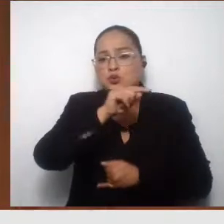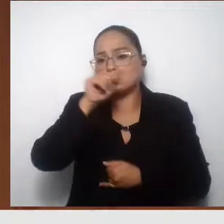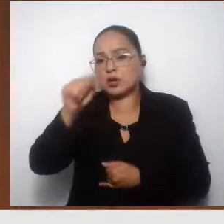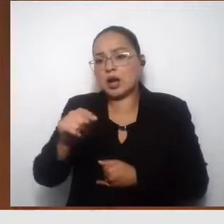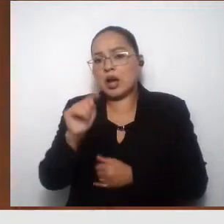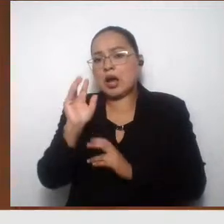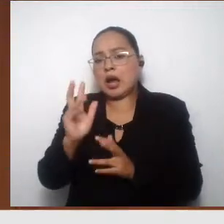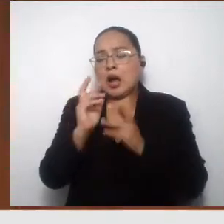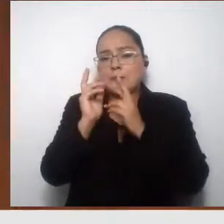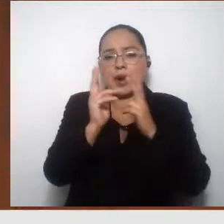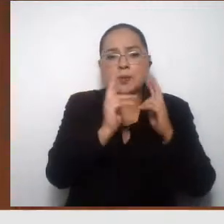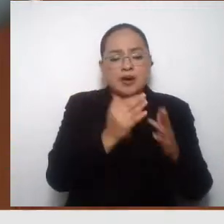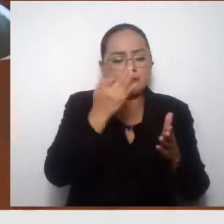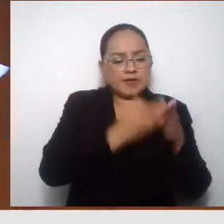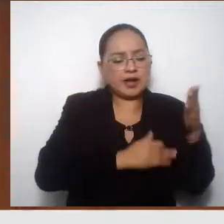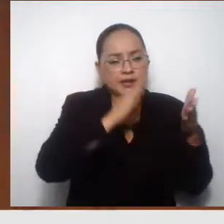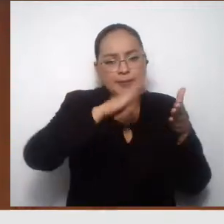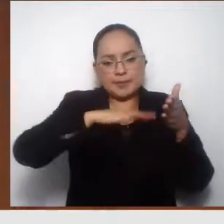deteriorados.